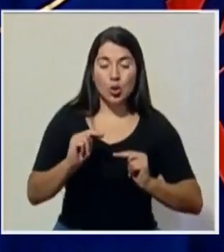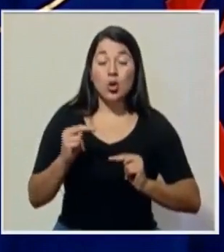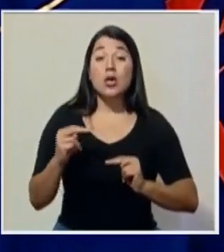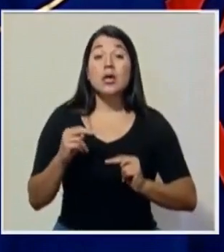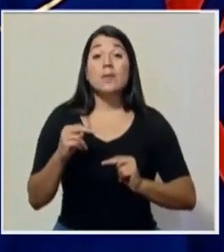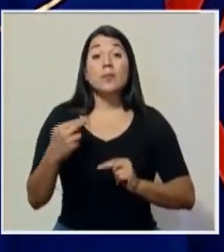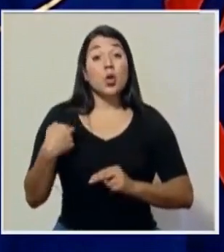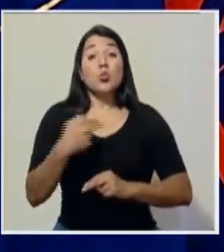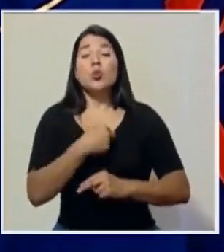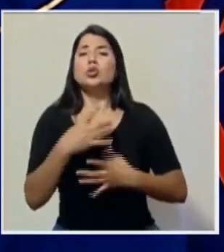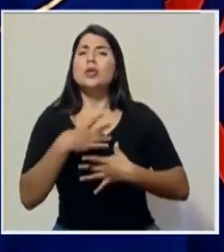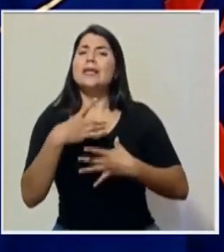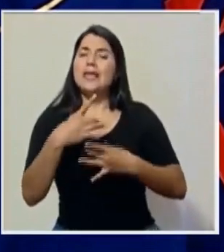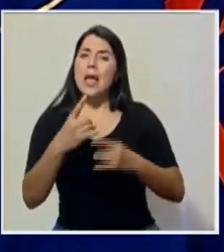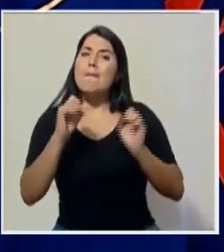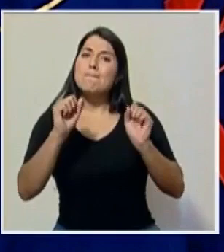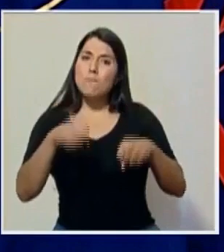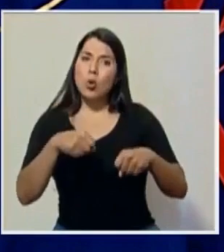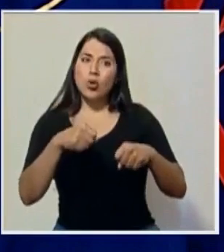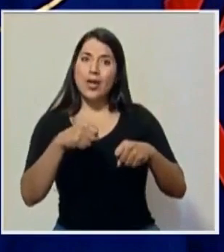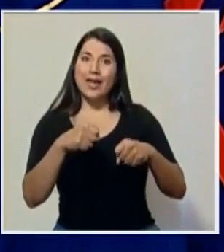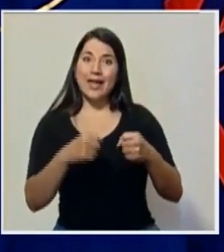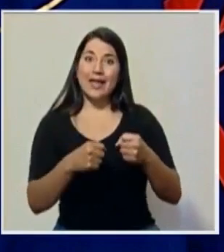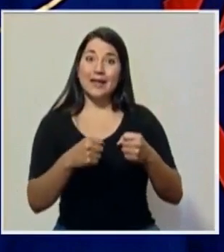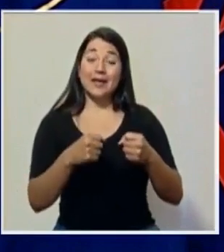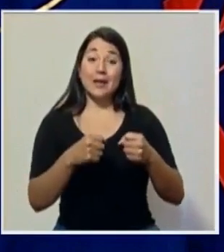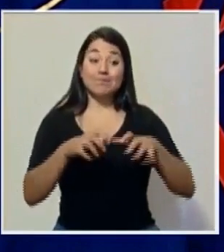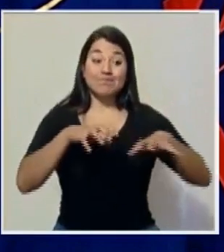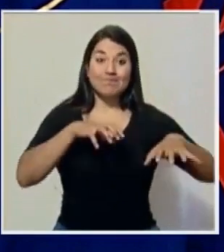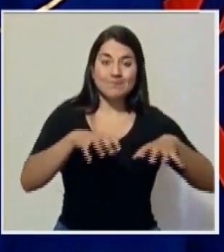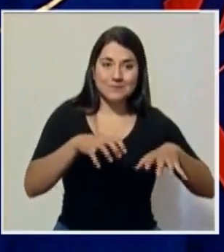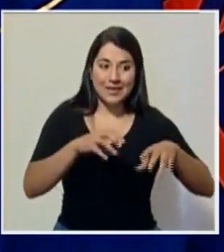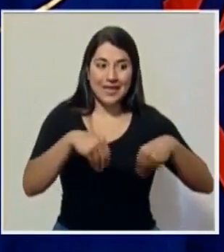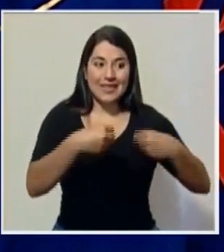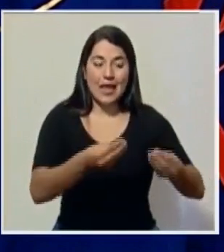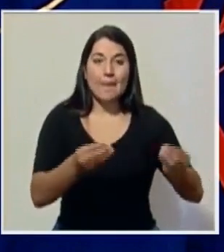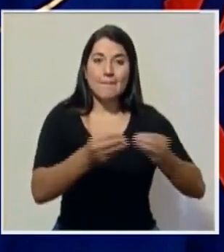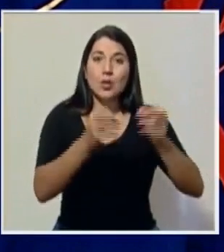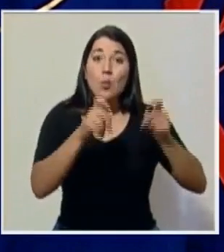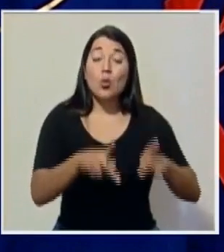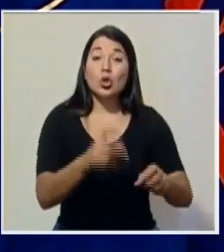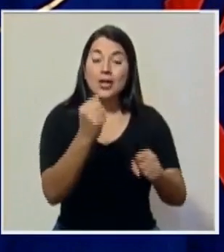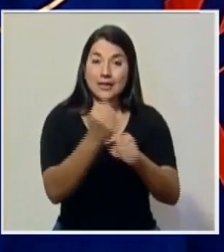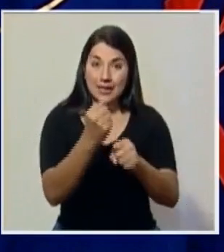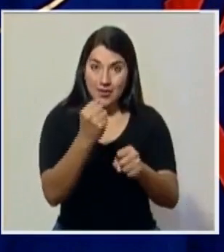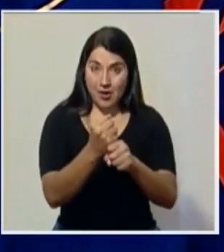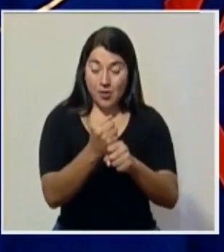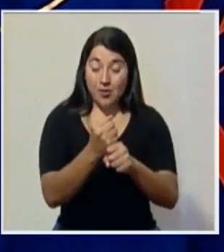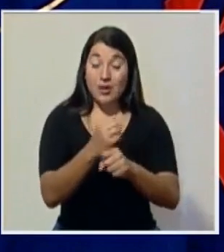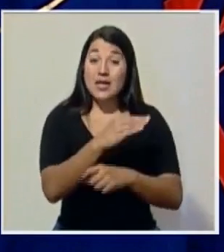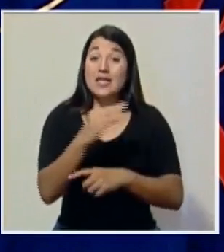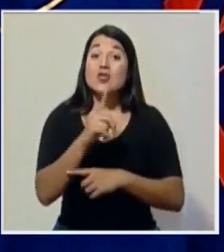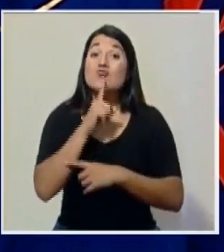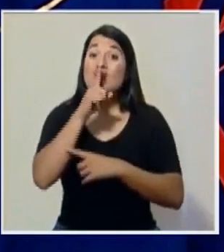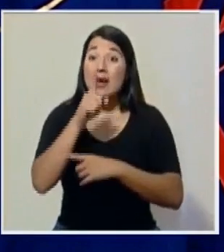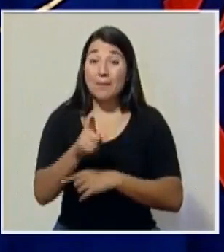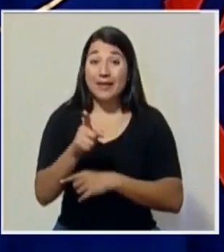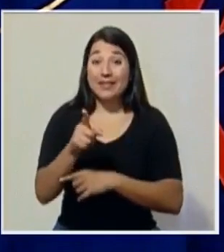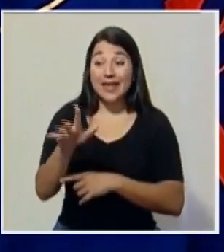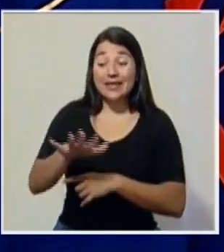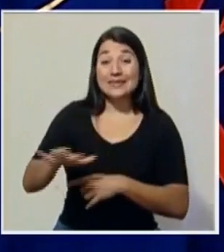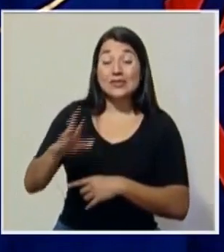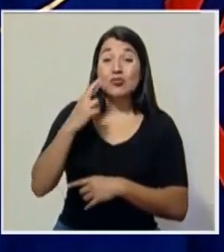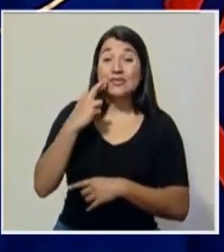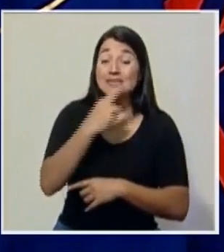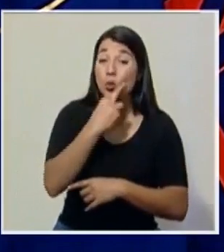Nuestro interés es favorecer la masa de empleos que genera el sector comercio, realmente, y en la parte de restaurantes